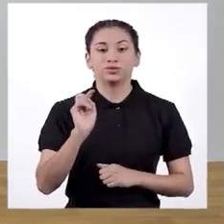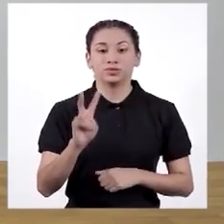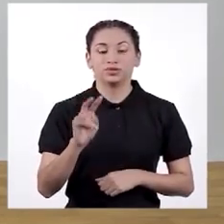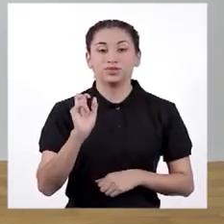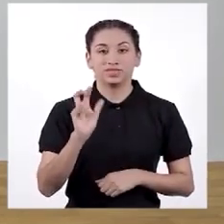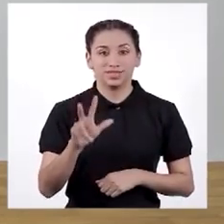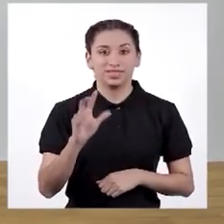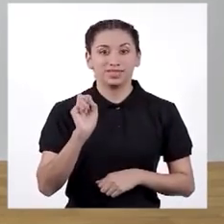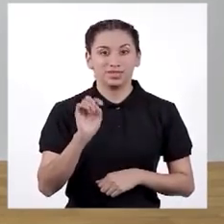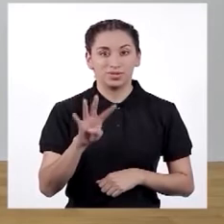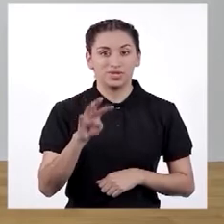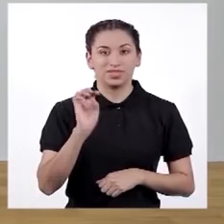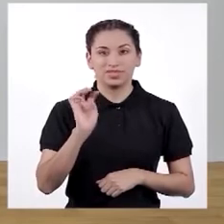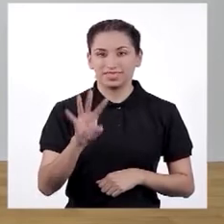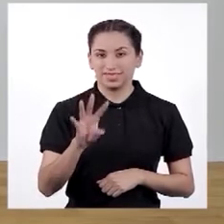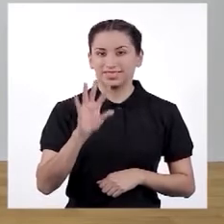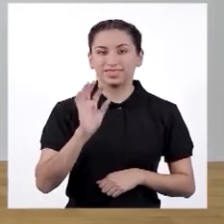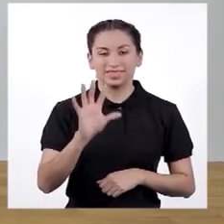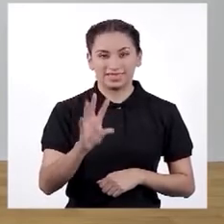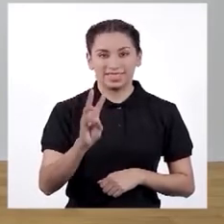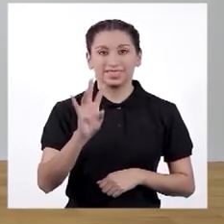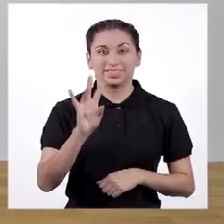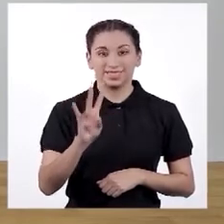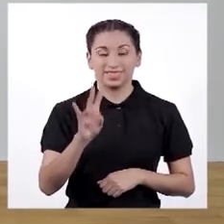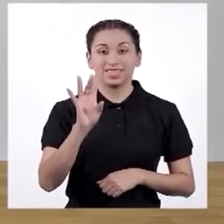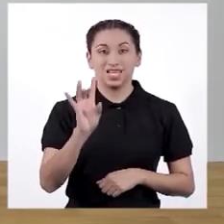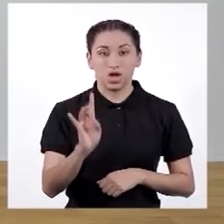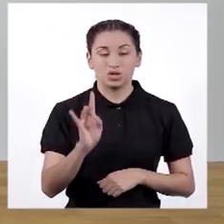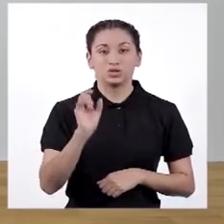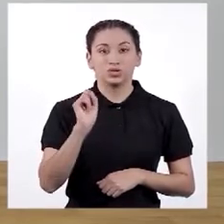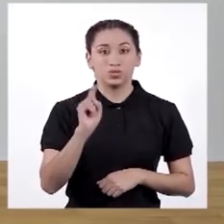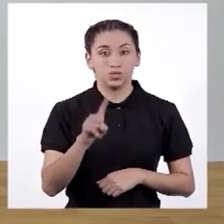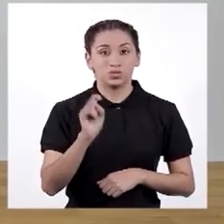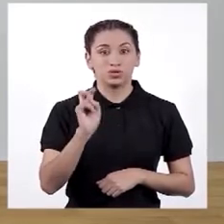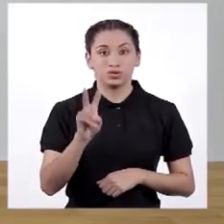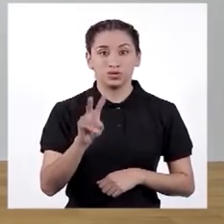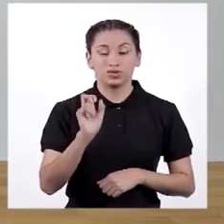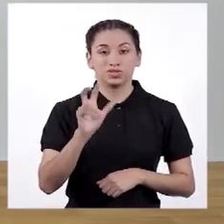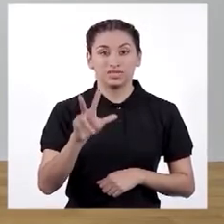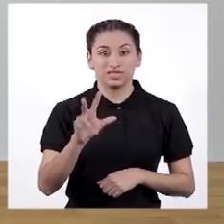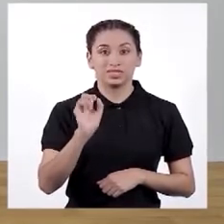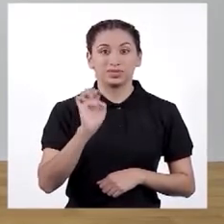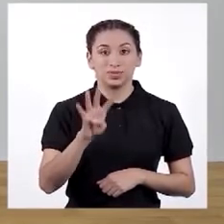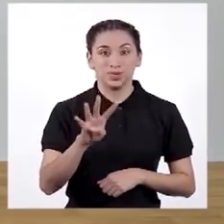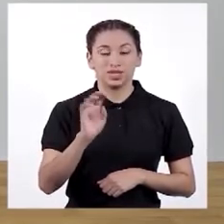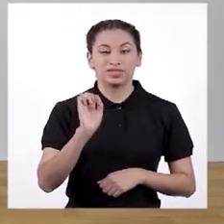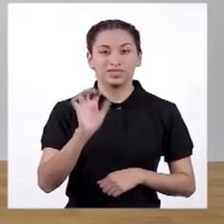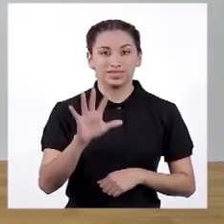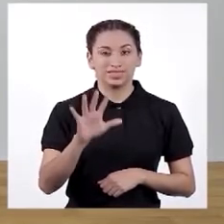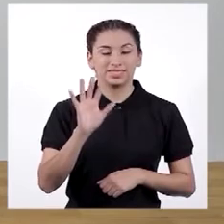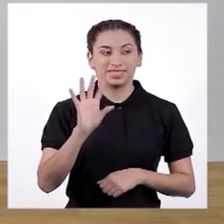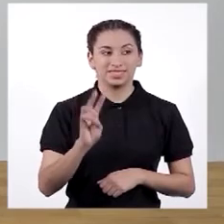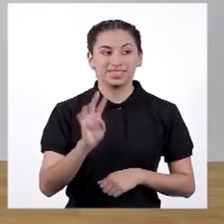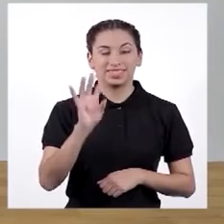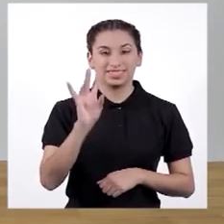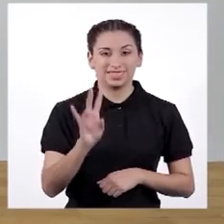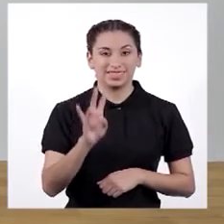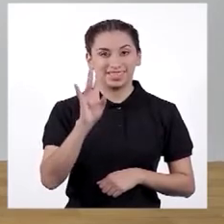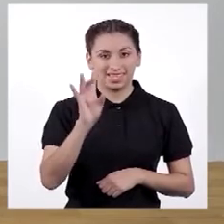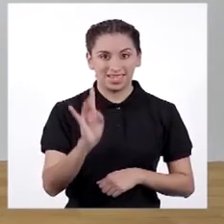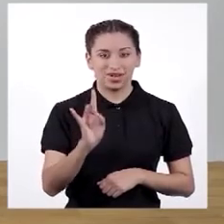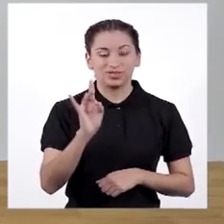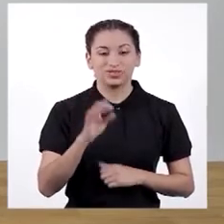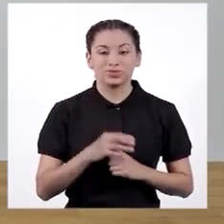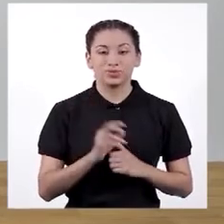1, va. 1, 2, 3, 4, 5, 6, 7, 8. 1, 2, 3, 4,